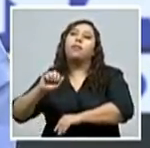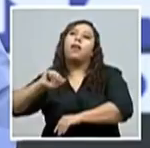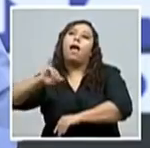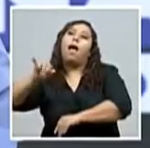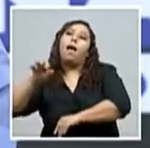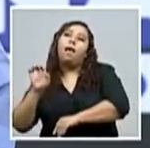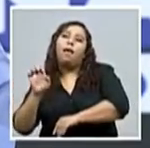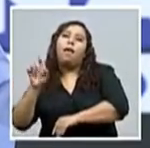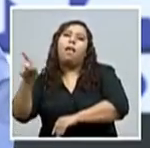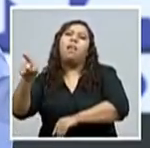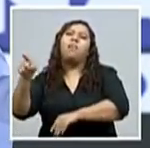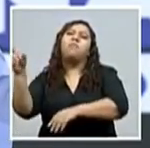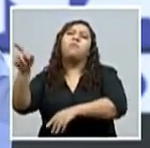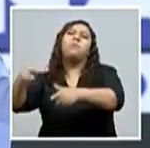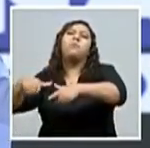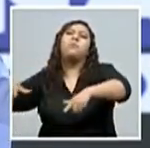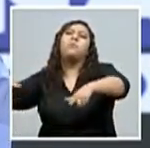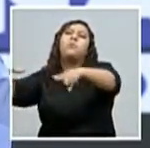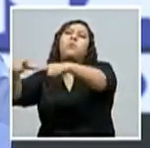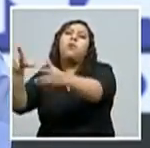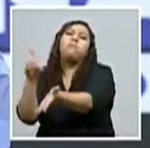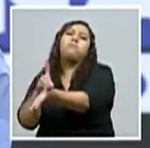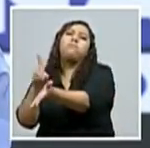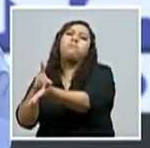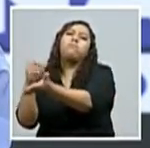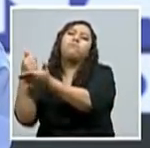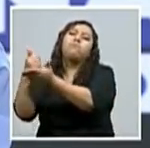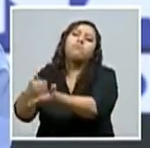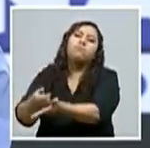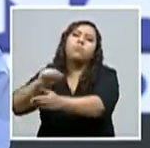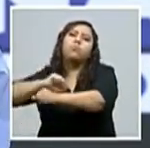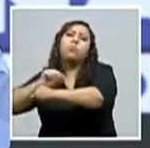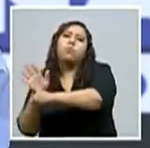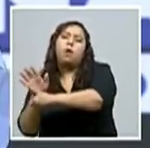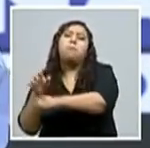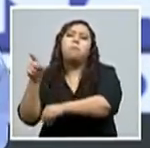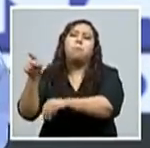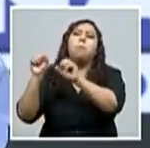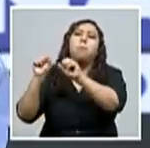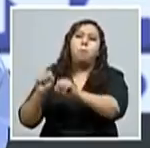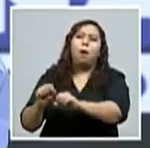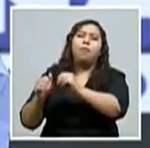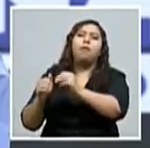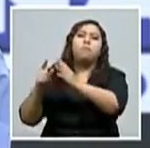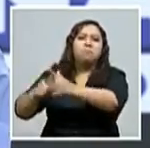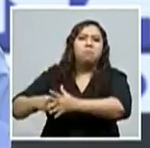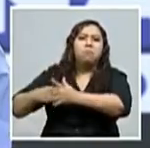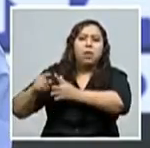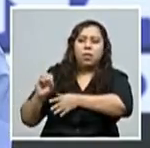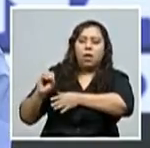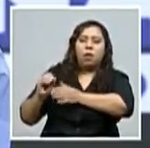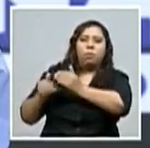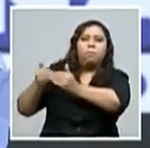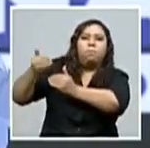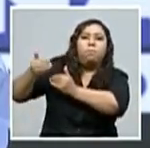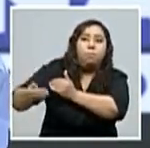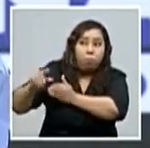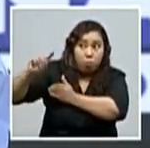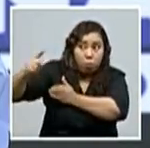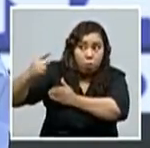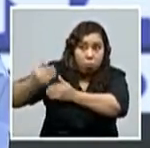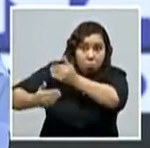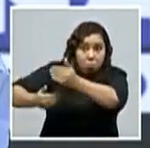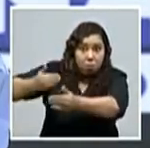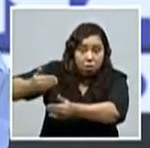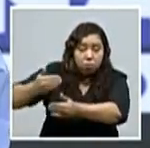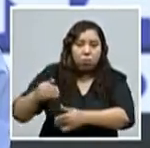evaluación a SINAGER. La excepción a estas medidas aplica a las instituciones y personas que conforman SINAGER, entre